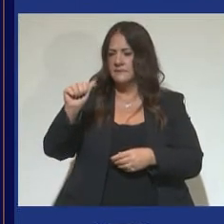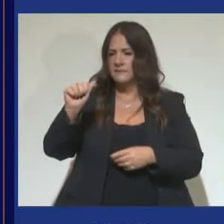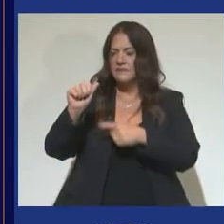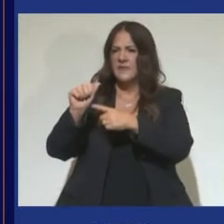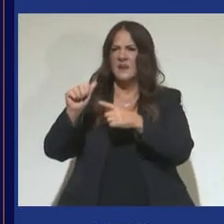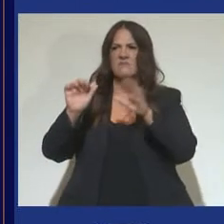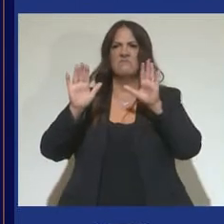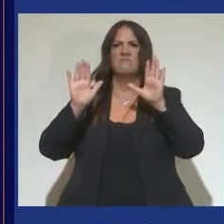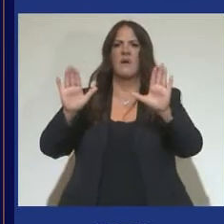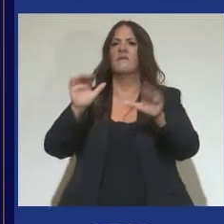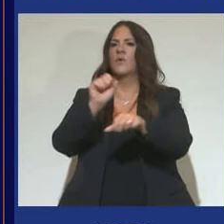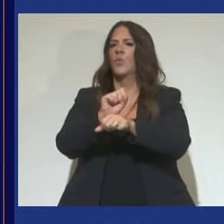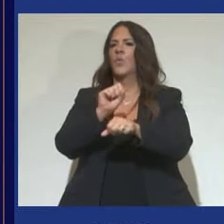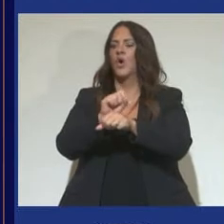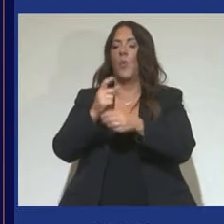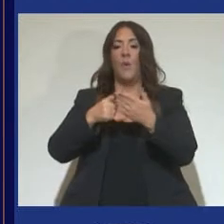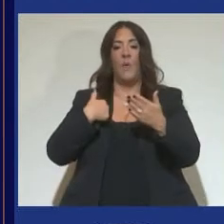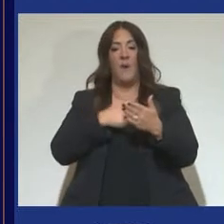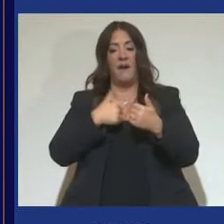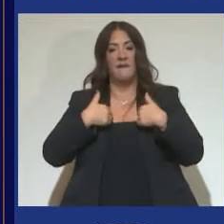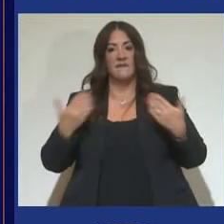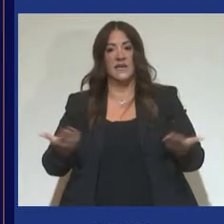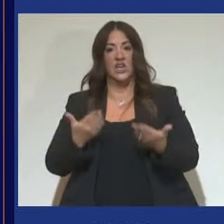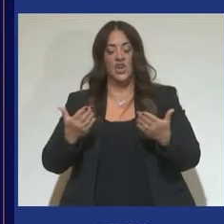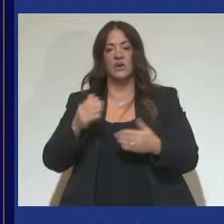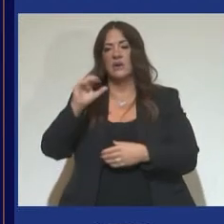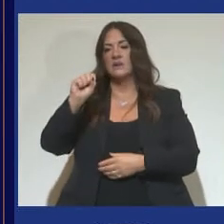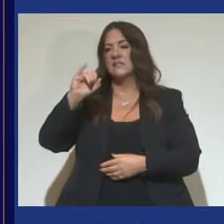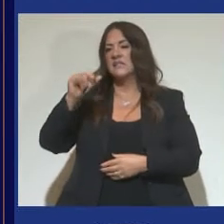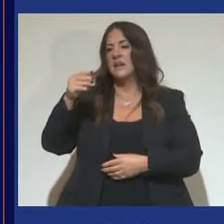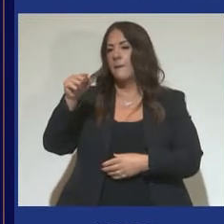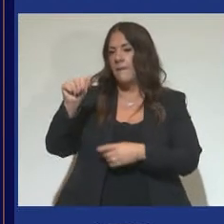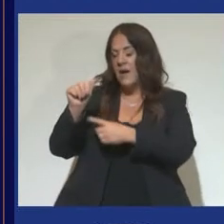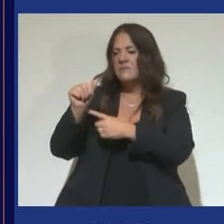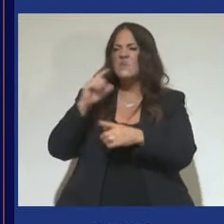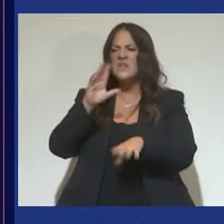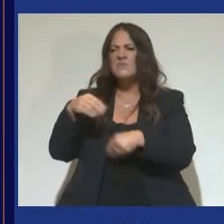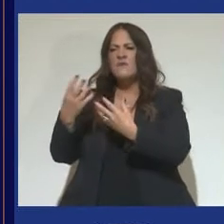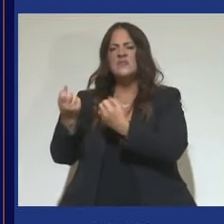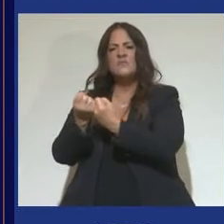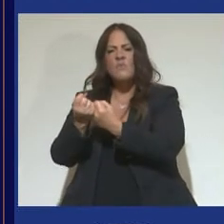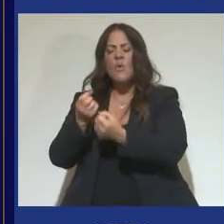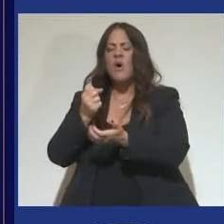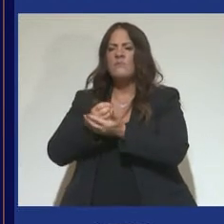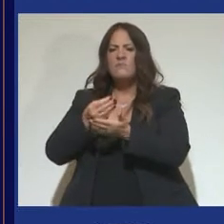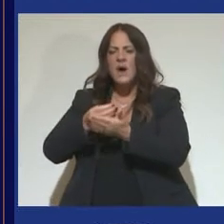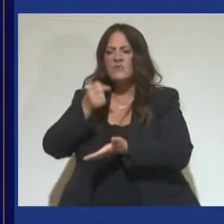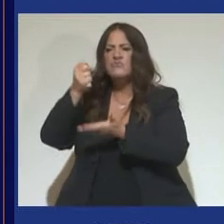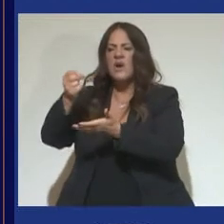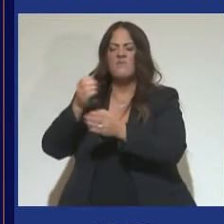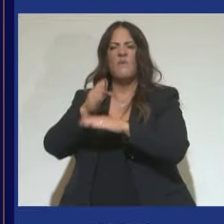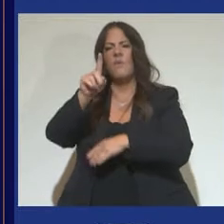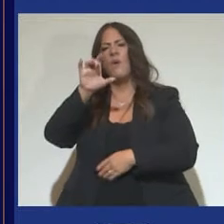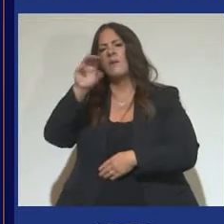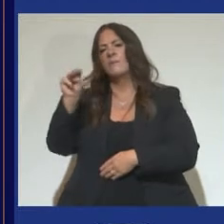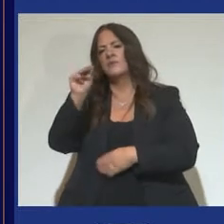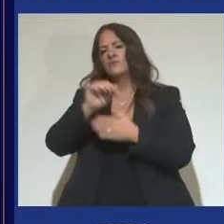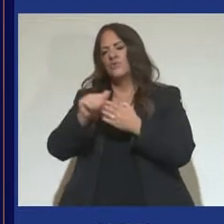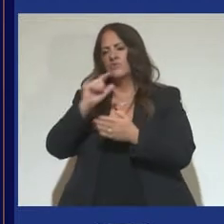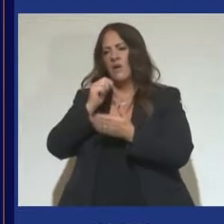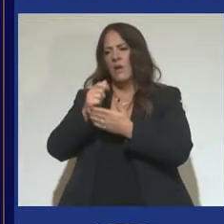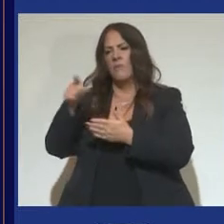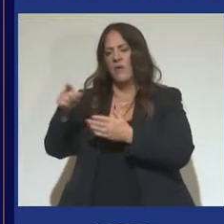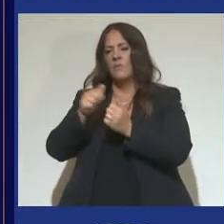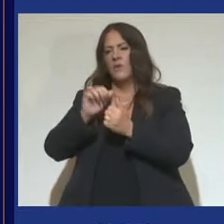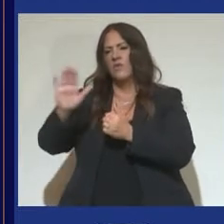sigma que el trabajo increíble que hemos hecho en sigma tenemos que crear apoyo de varios